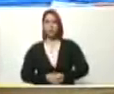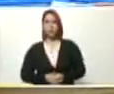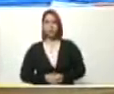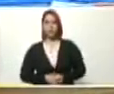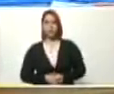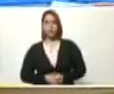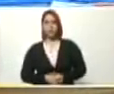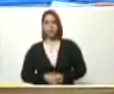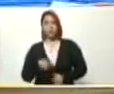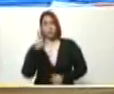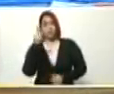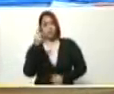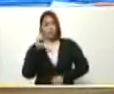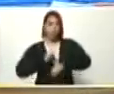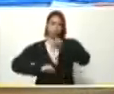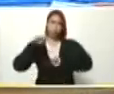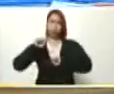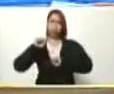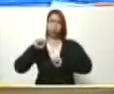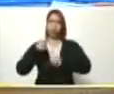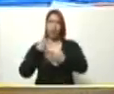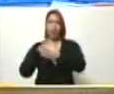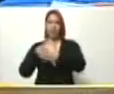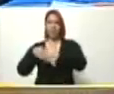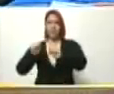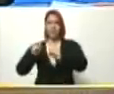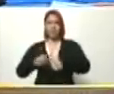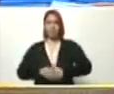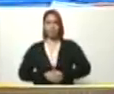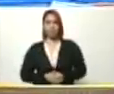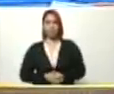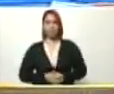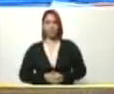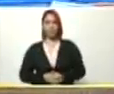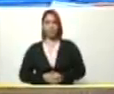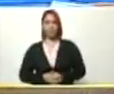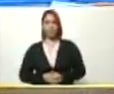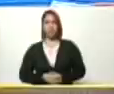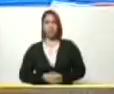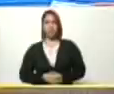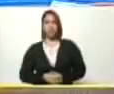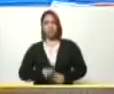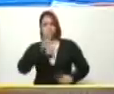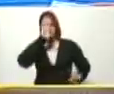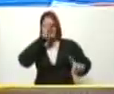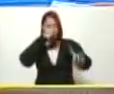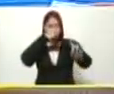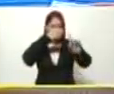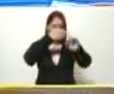Y la segunda rebeldía, la rebeldía antiimperialista, específica, directa.